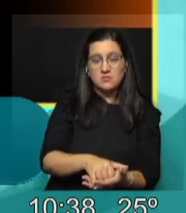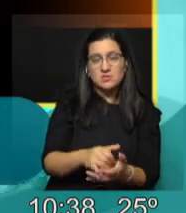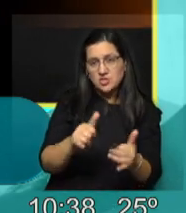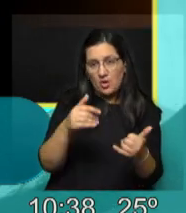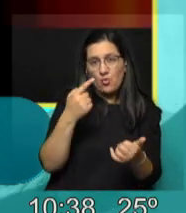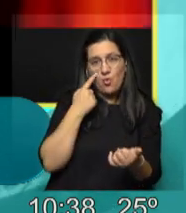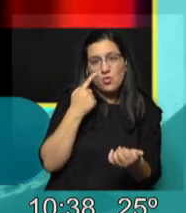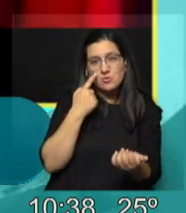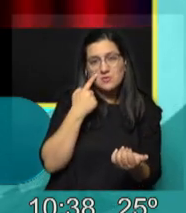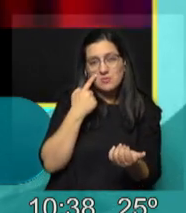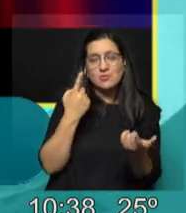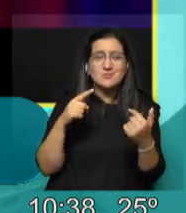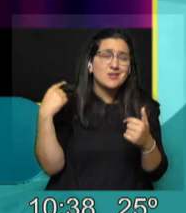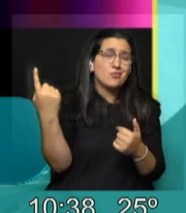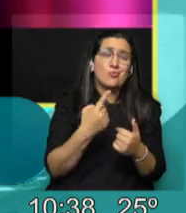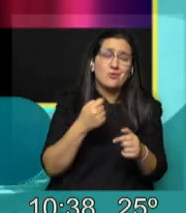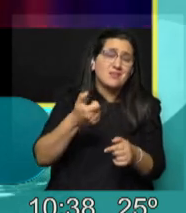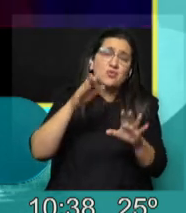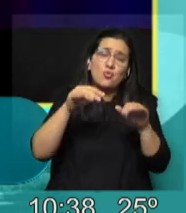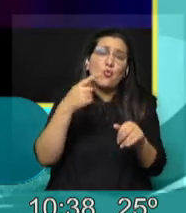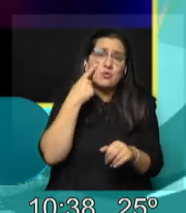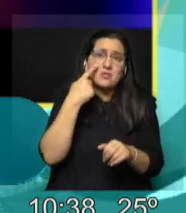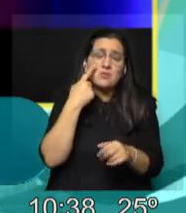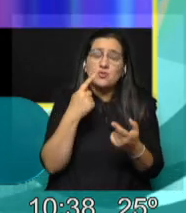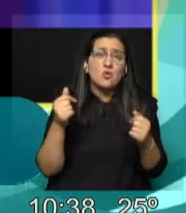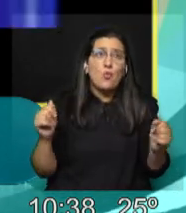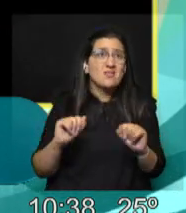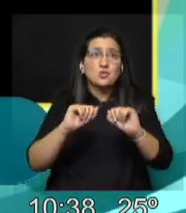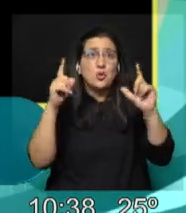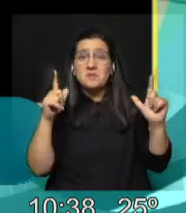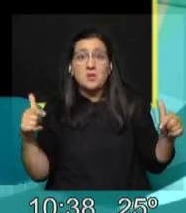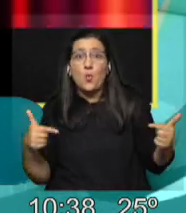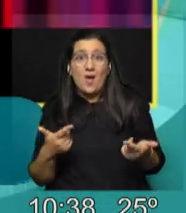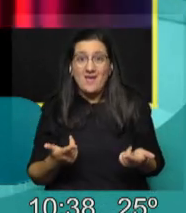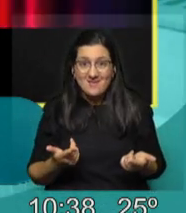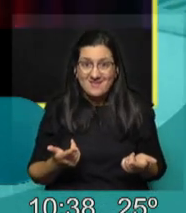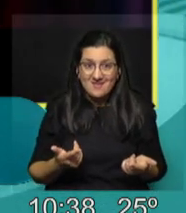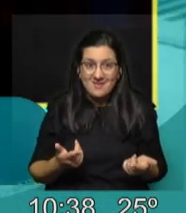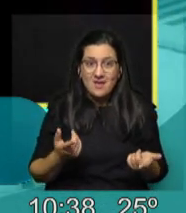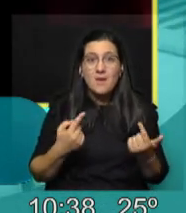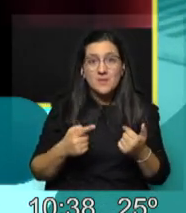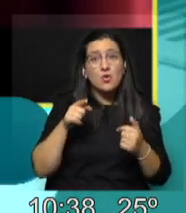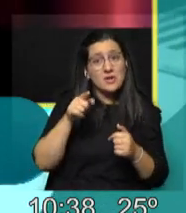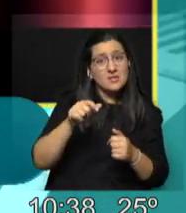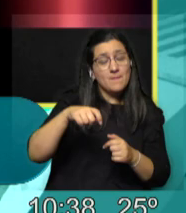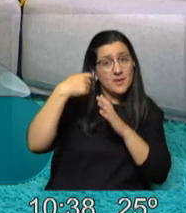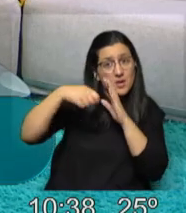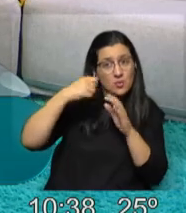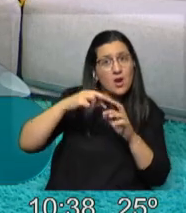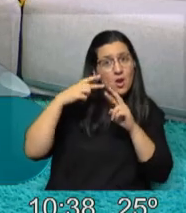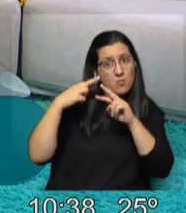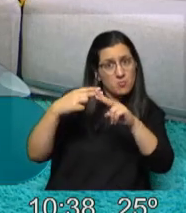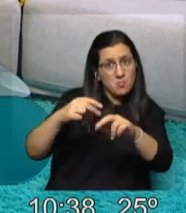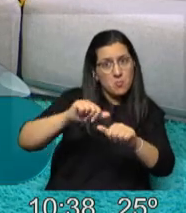Es algo que prácticamente todos conocemos. Entonces, el factor sorpresa no existe en esta película. Claro, pero es igual lo van a mantener. Pero a mí cuando dijiste, ya dije,